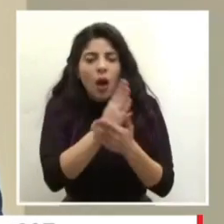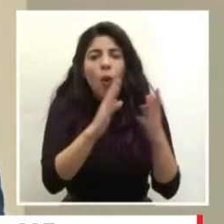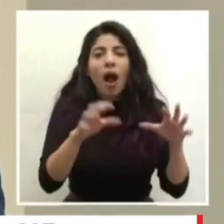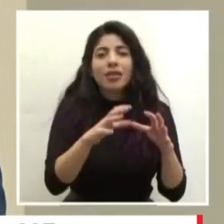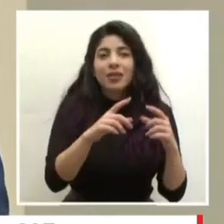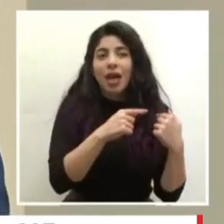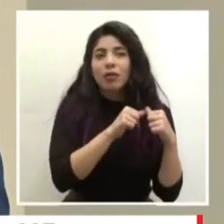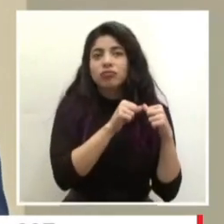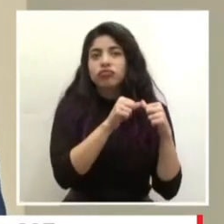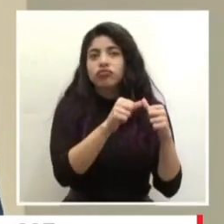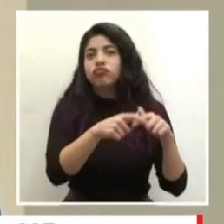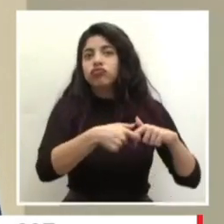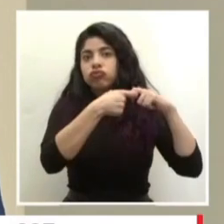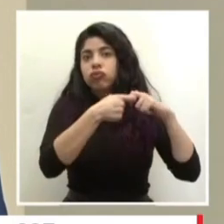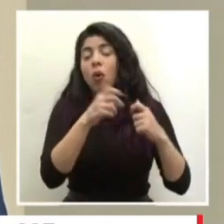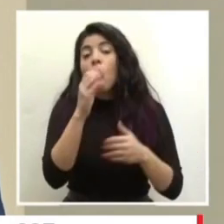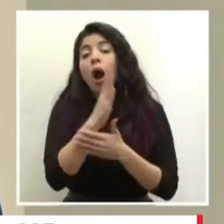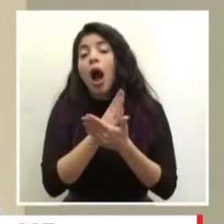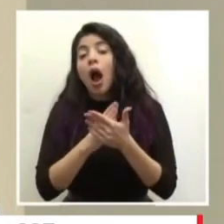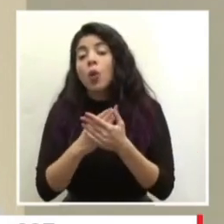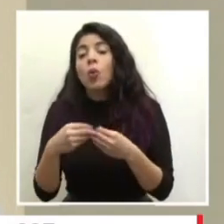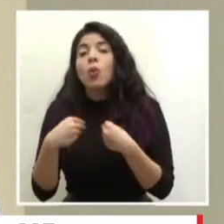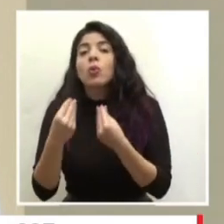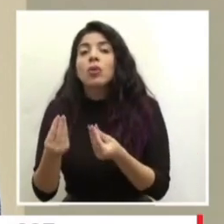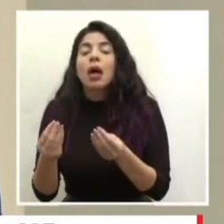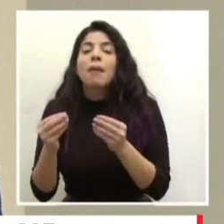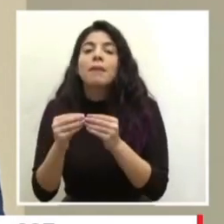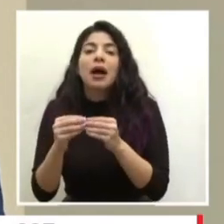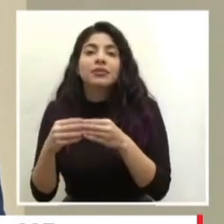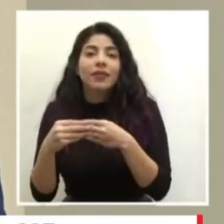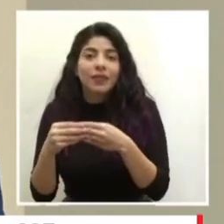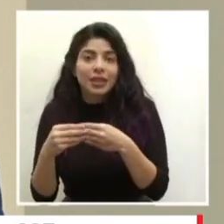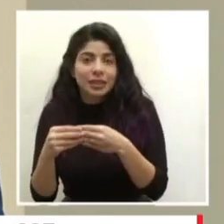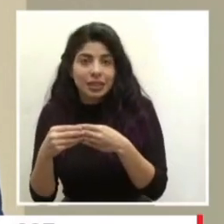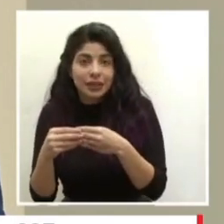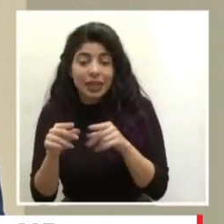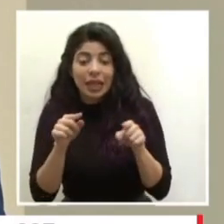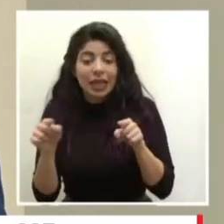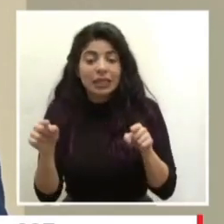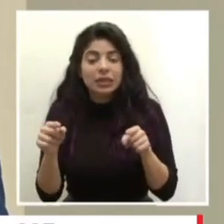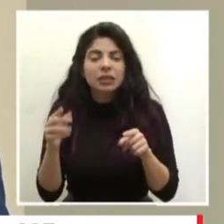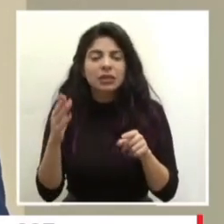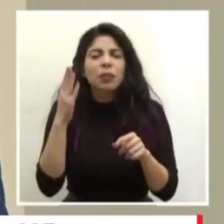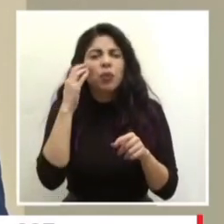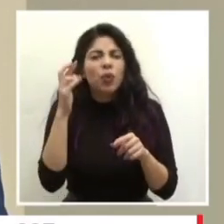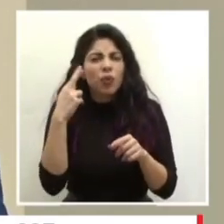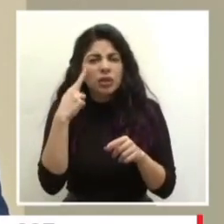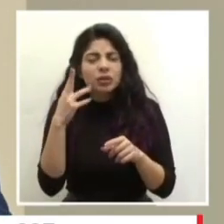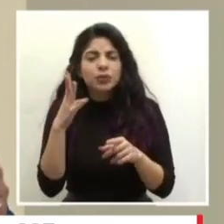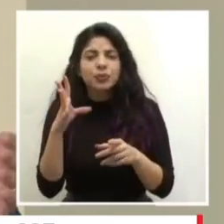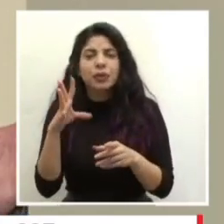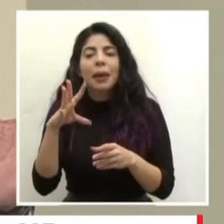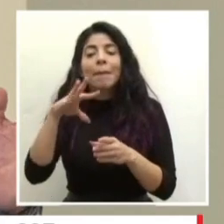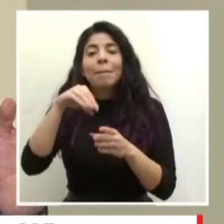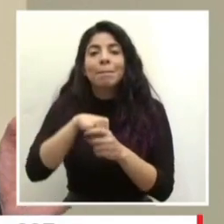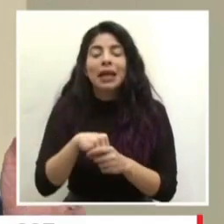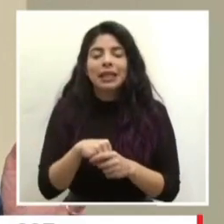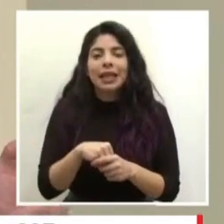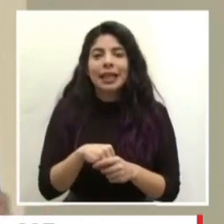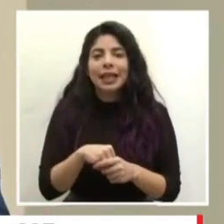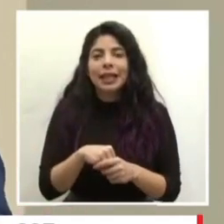todo suspendidas o de algunas que se les da un poco más de respiro es parte de no tener